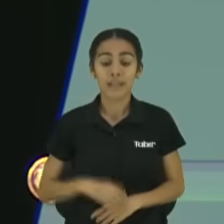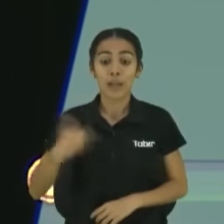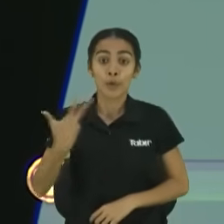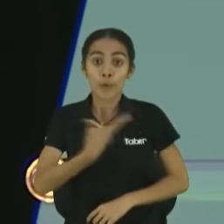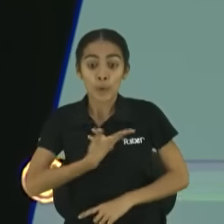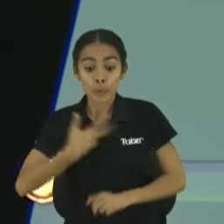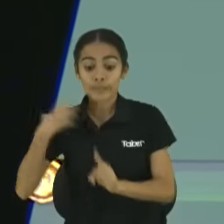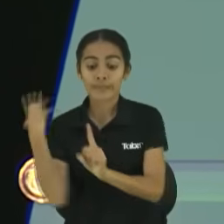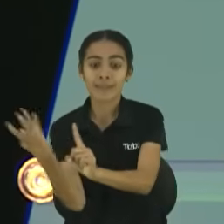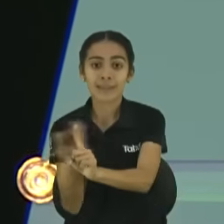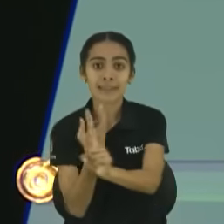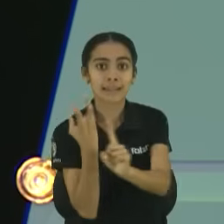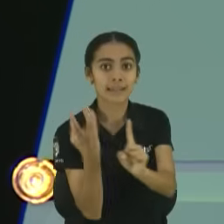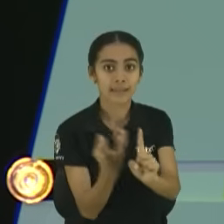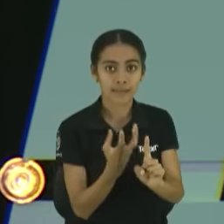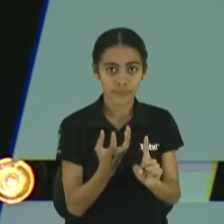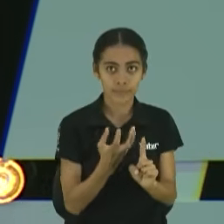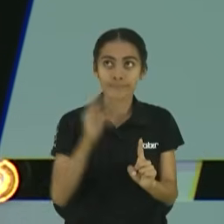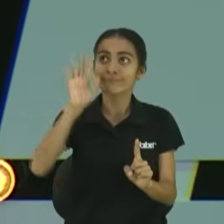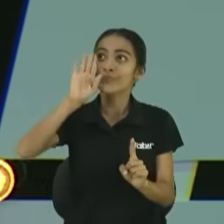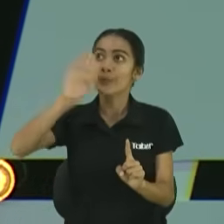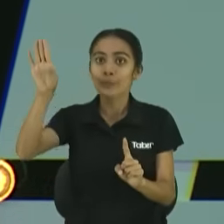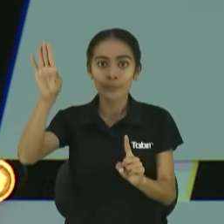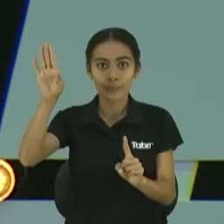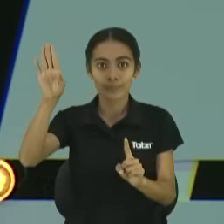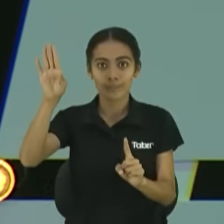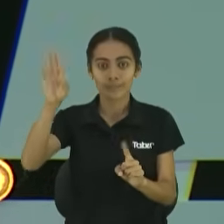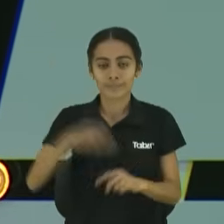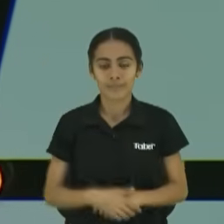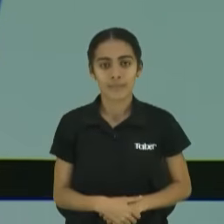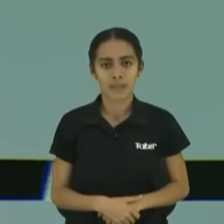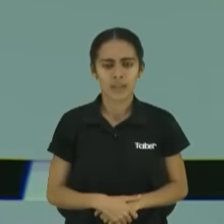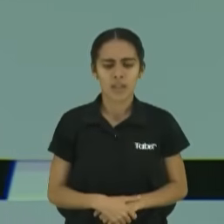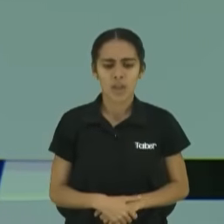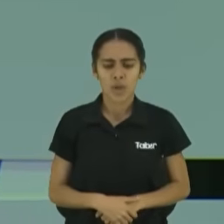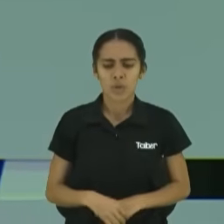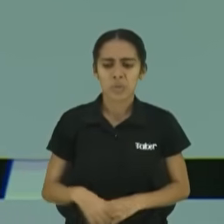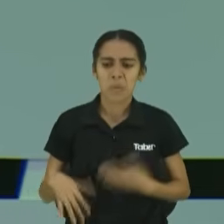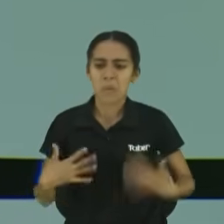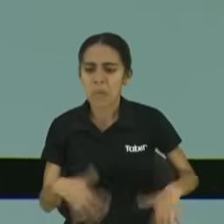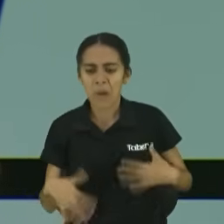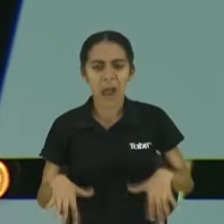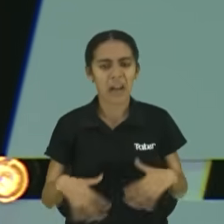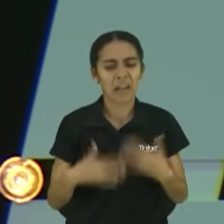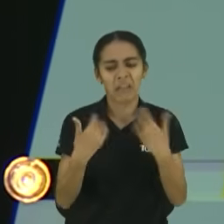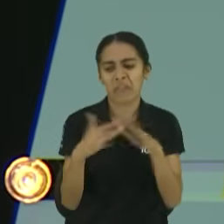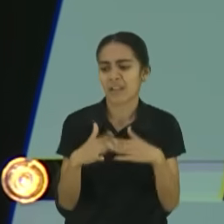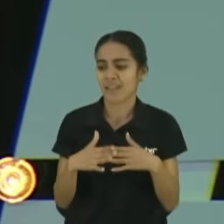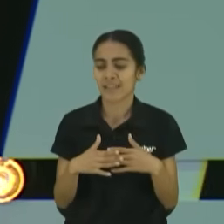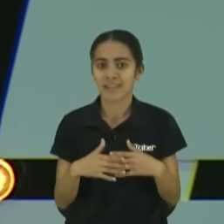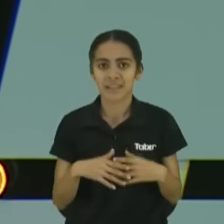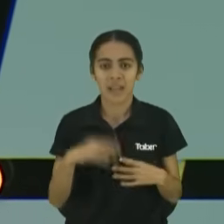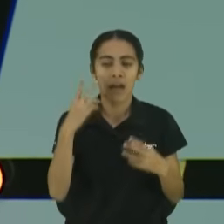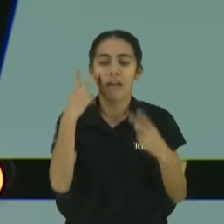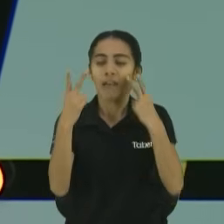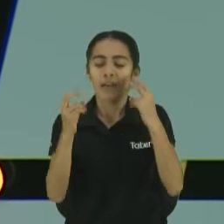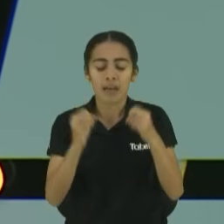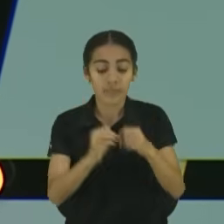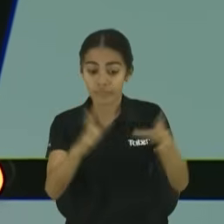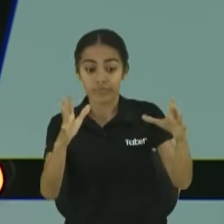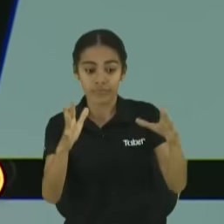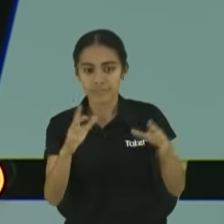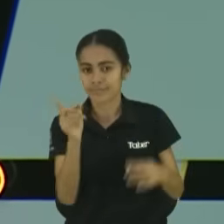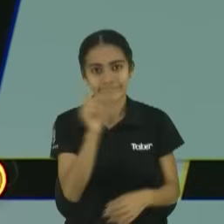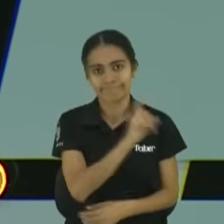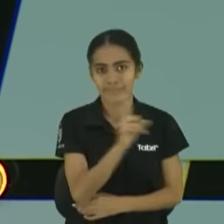discípulo de Él. Para que no juegue de evidente, para que no ande adivinando. ¿Sabe para qué más me empodera el Señor? El